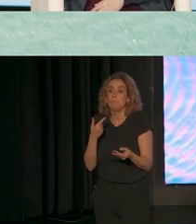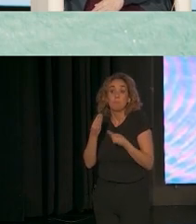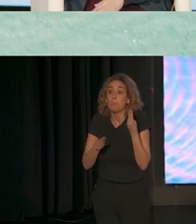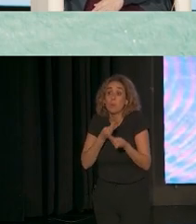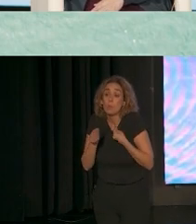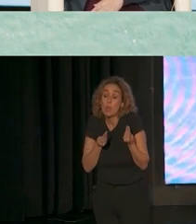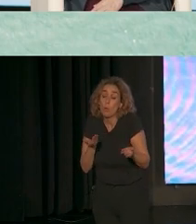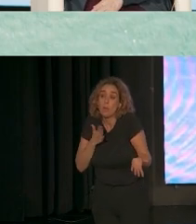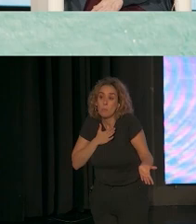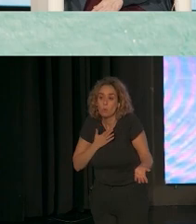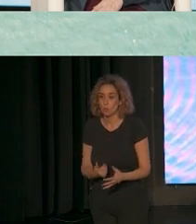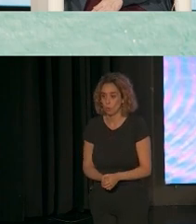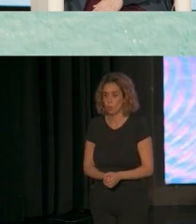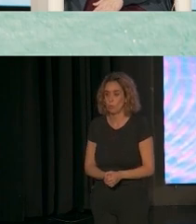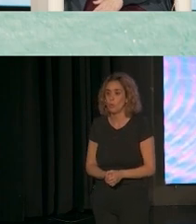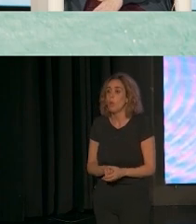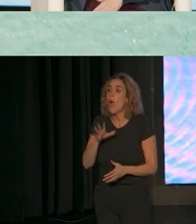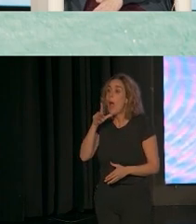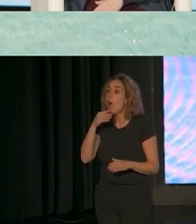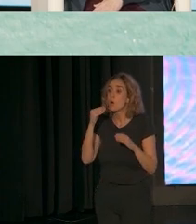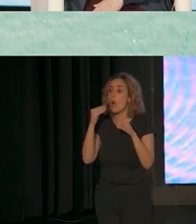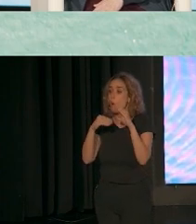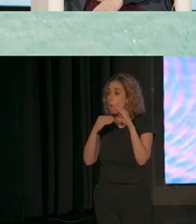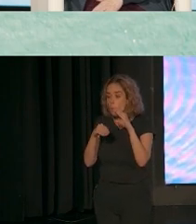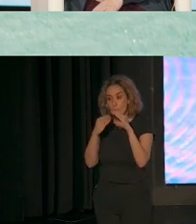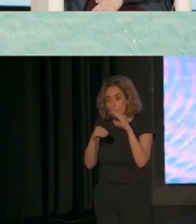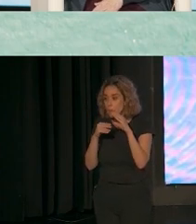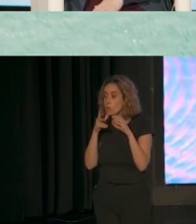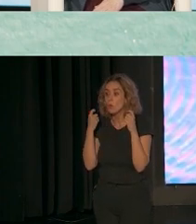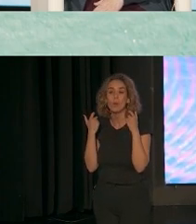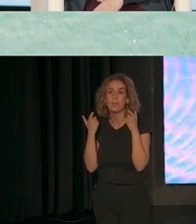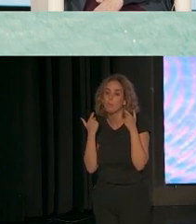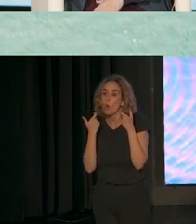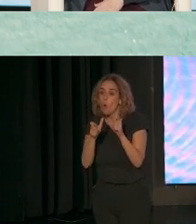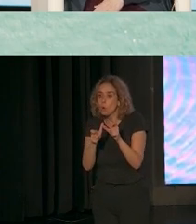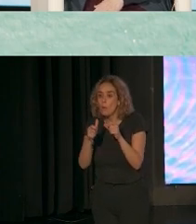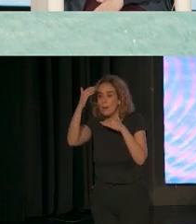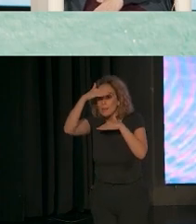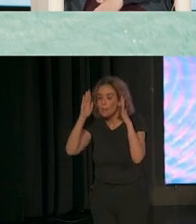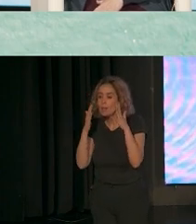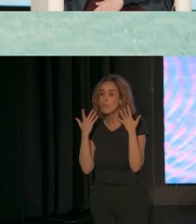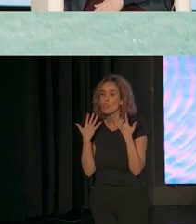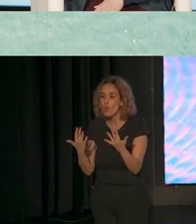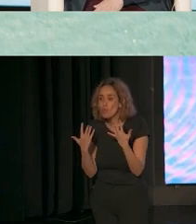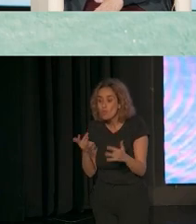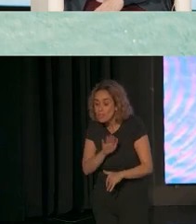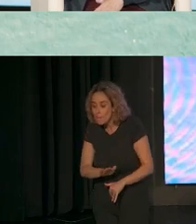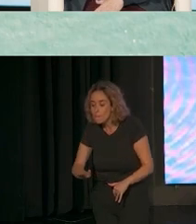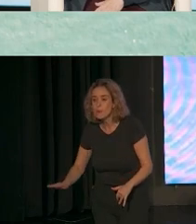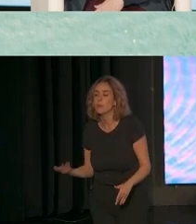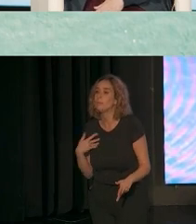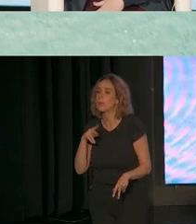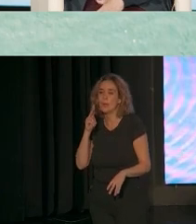de lo que hacemos, ¿no? Voy a mostraros un vídeo que es una parte de la atención temprana y yo creo que os puede ayudar a